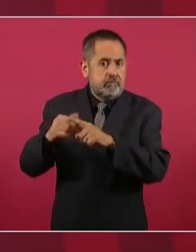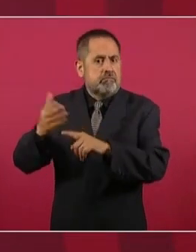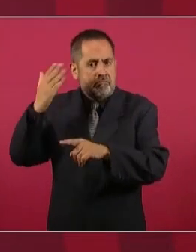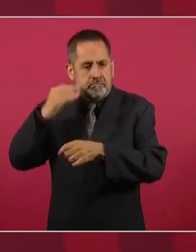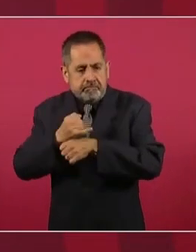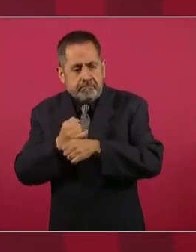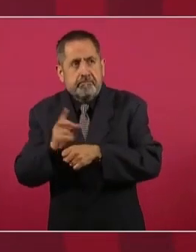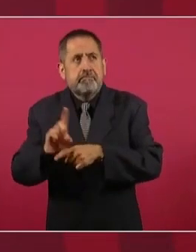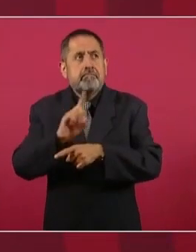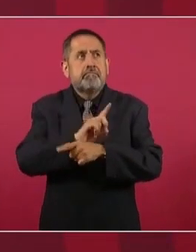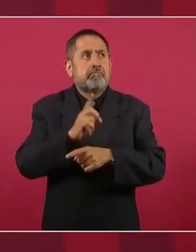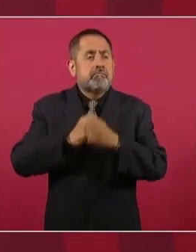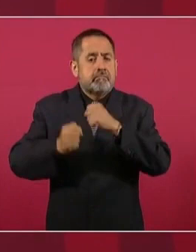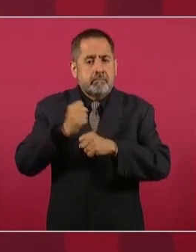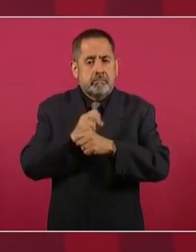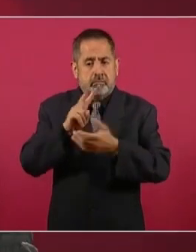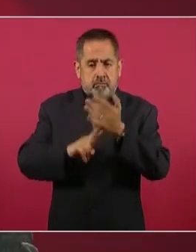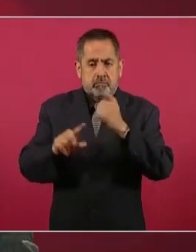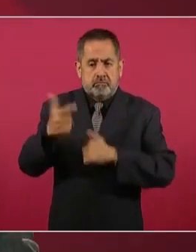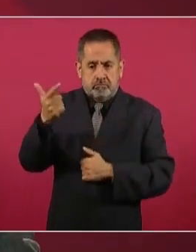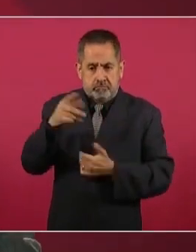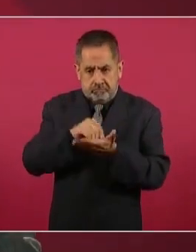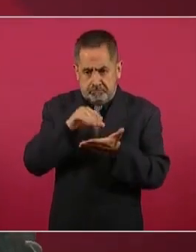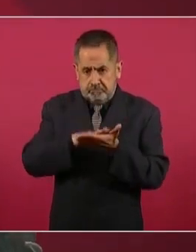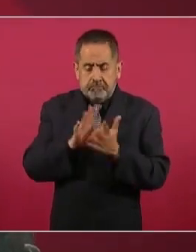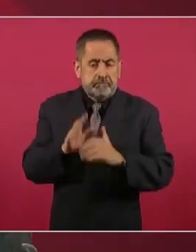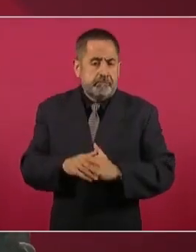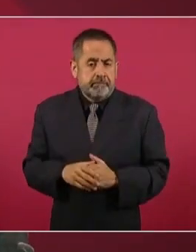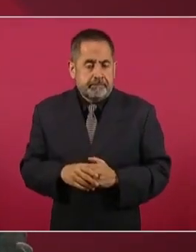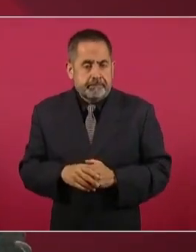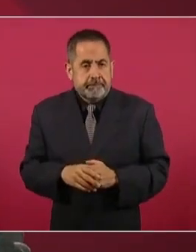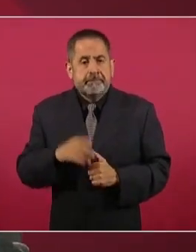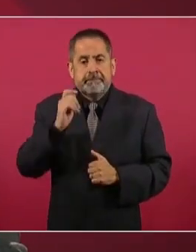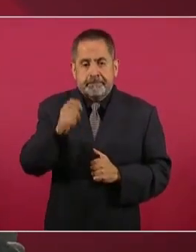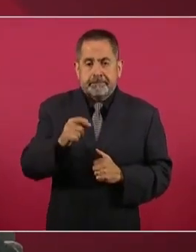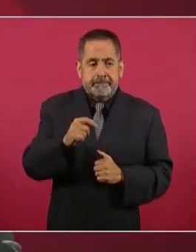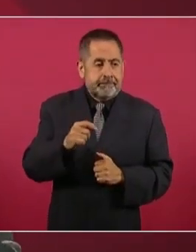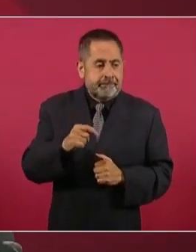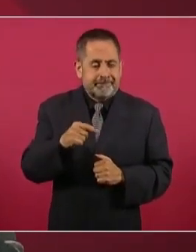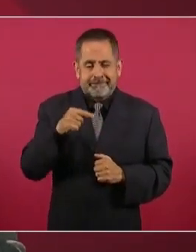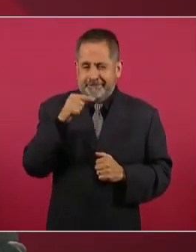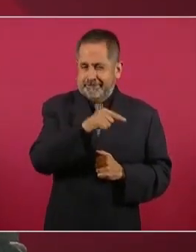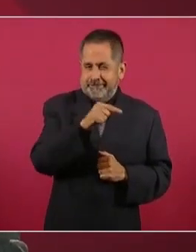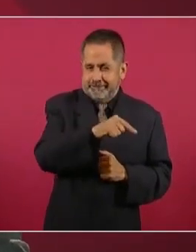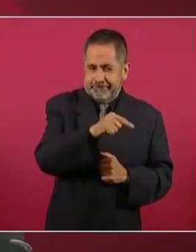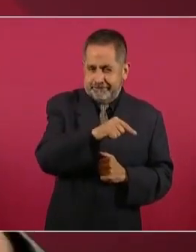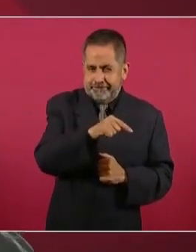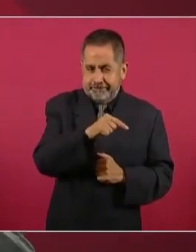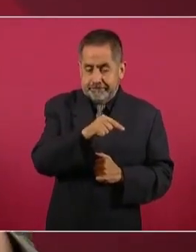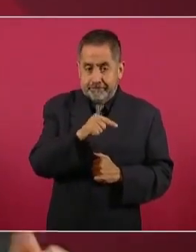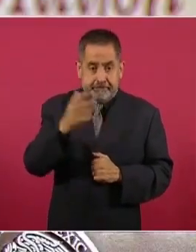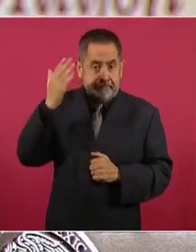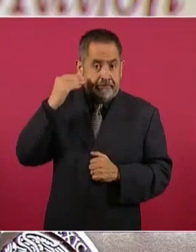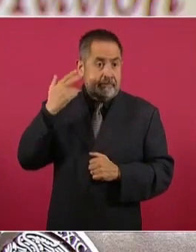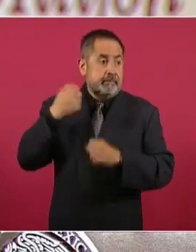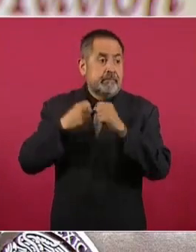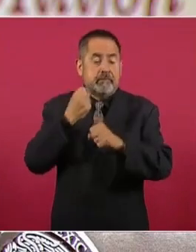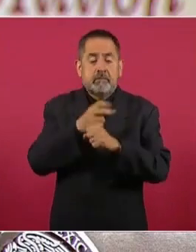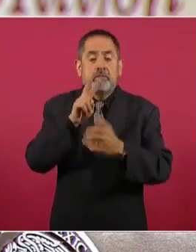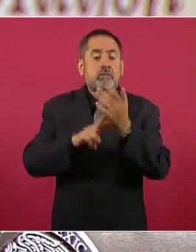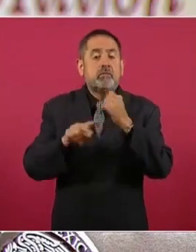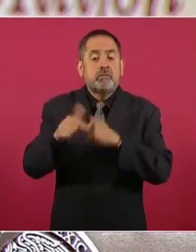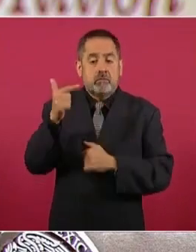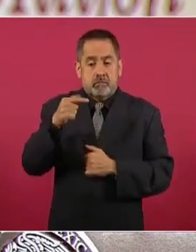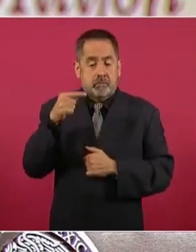encuesta 2012 ya se había documentado. La cuarta parte de las consultas que ocurrían en 2012 y